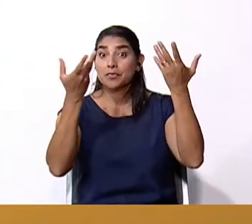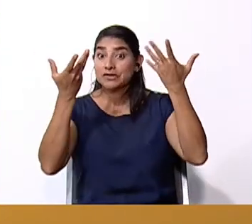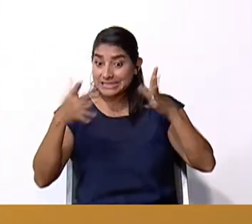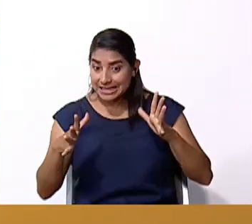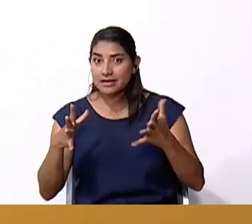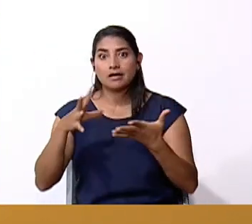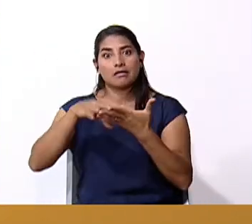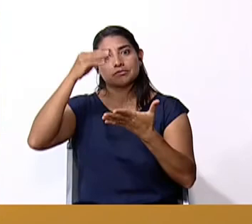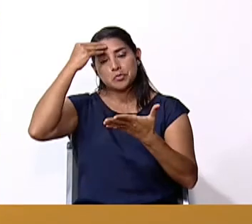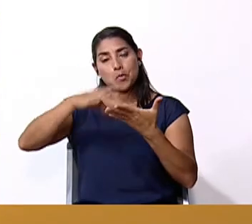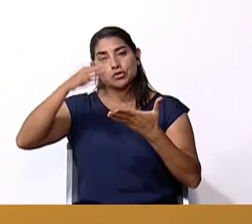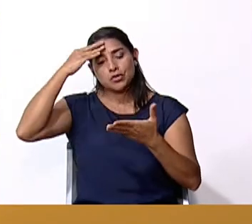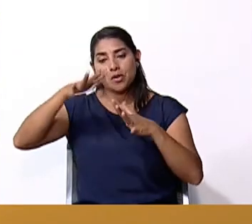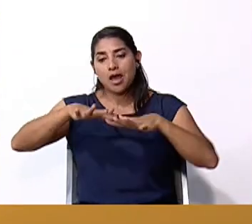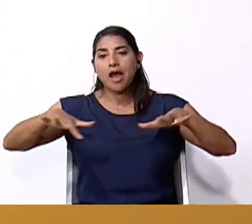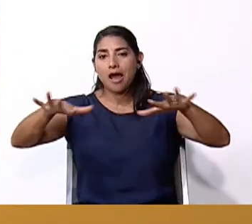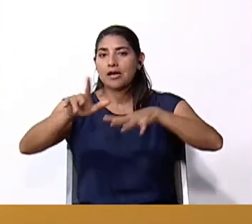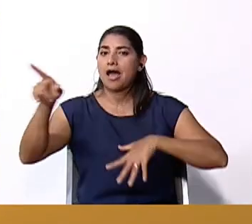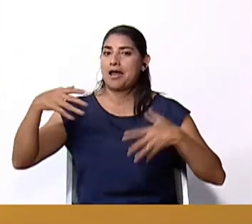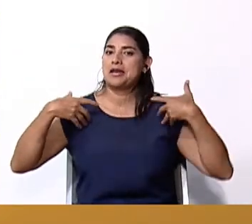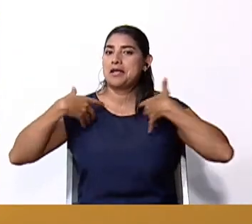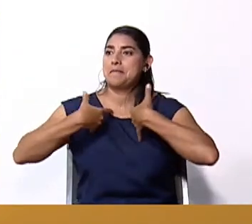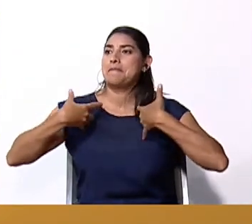ya sobre esta especie animal?